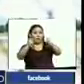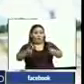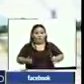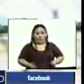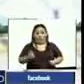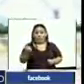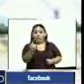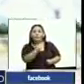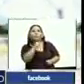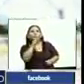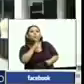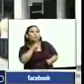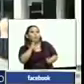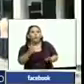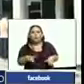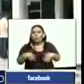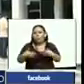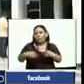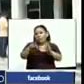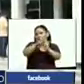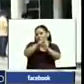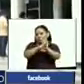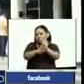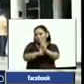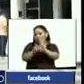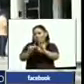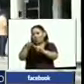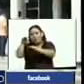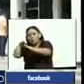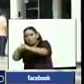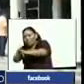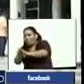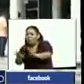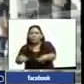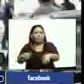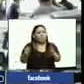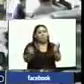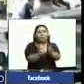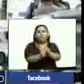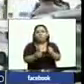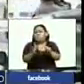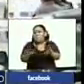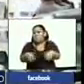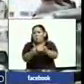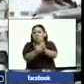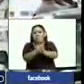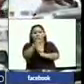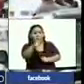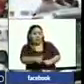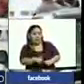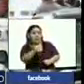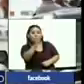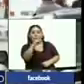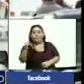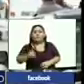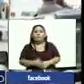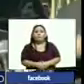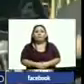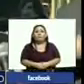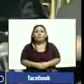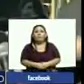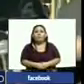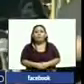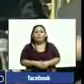hondureños deportados no cumplieron con los requisitos exigidos y considera que no habrá ningún impacto para el país señala el canciller Lisandro Rosales